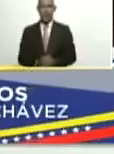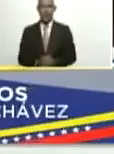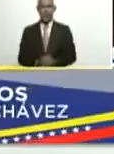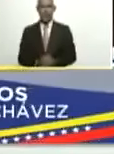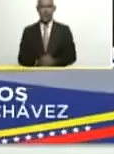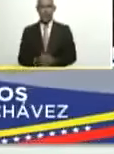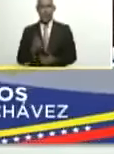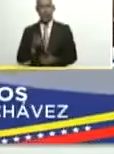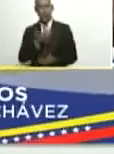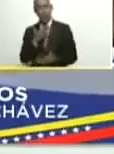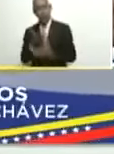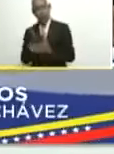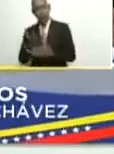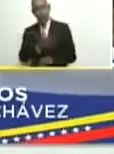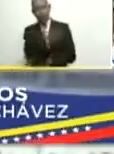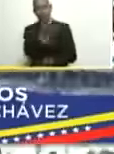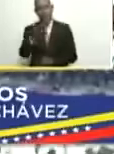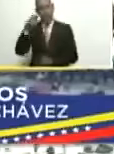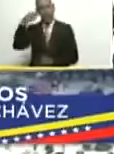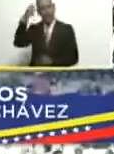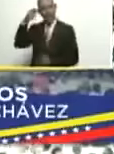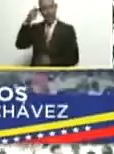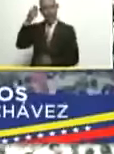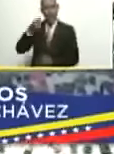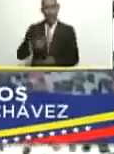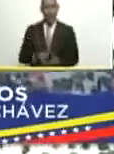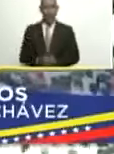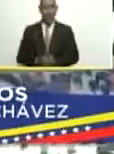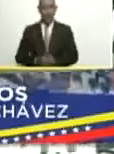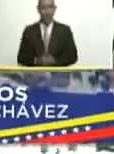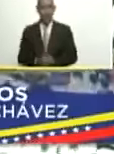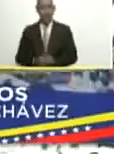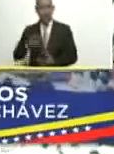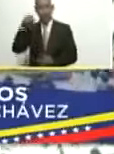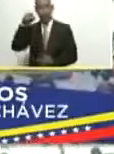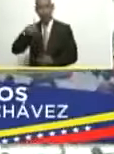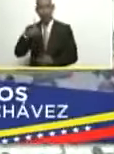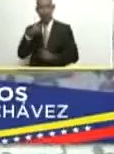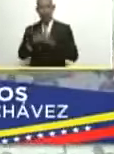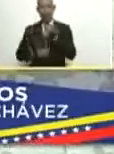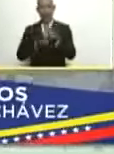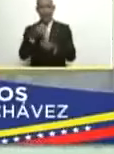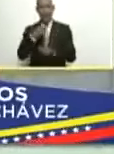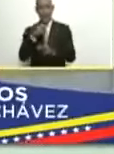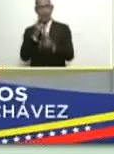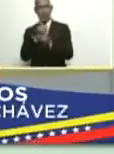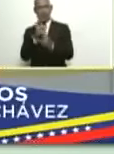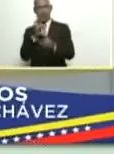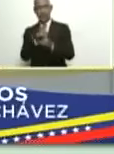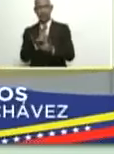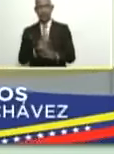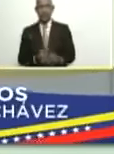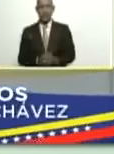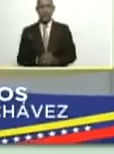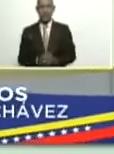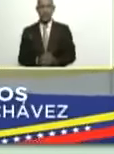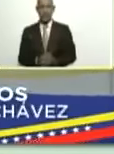Quiero compartir con ustedes un video que hoy saqué en mis redes sociales.